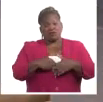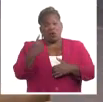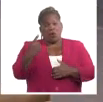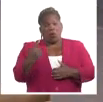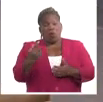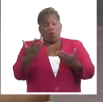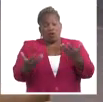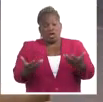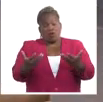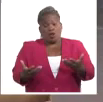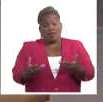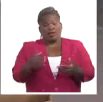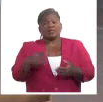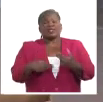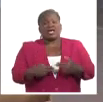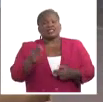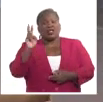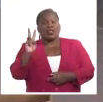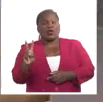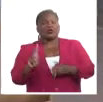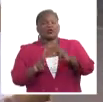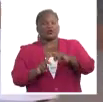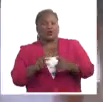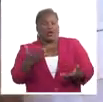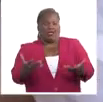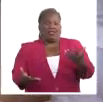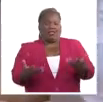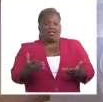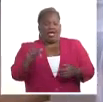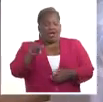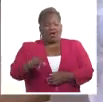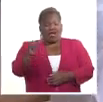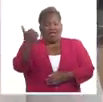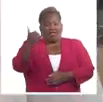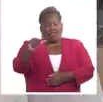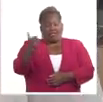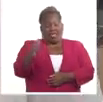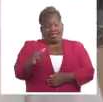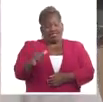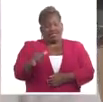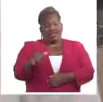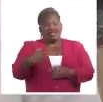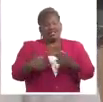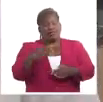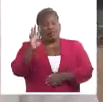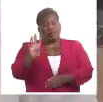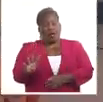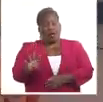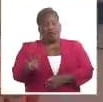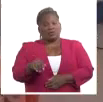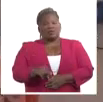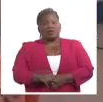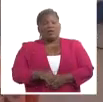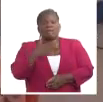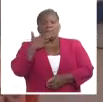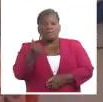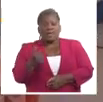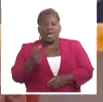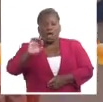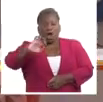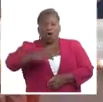se producen 2 toneladas. En este caso, que es de 10 kilogramos, hacemos 4. Bien cocido, bien sellado. La